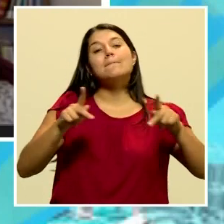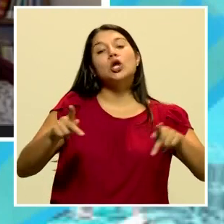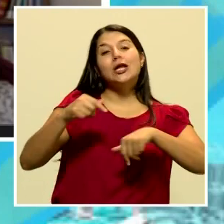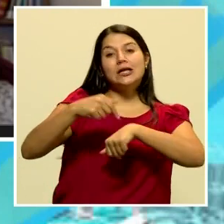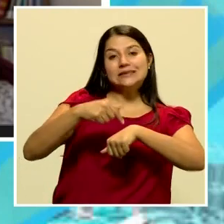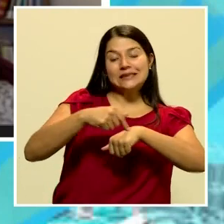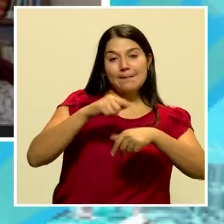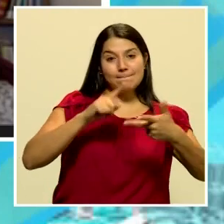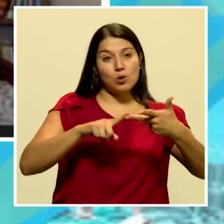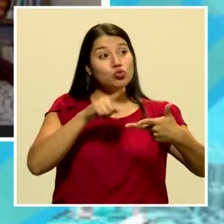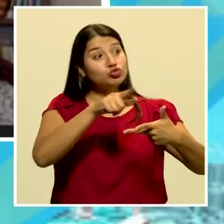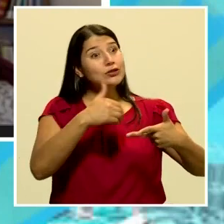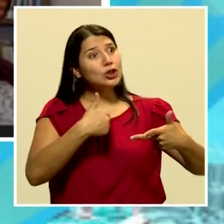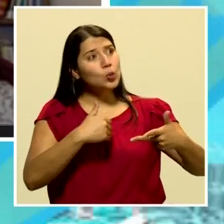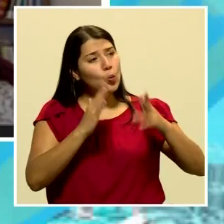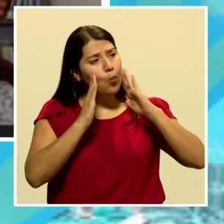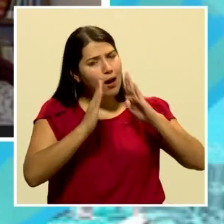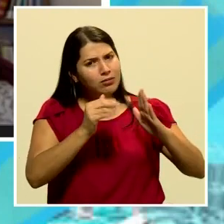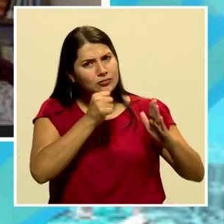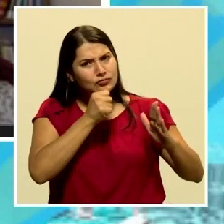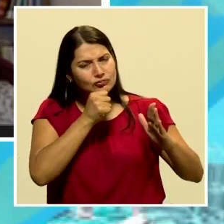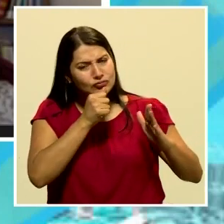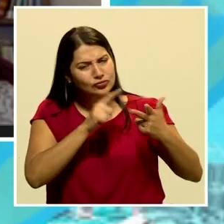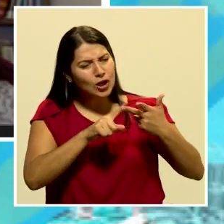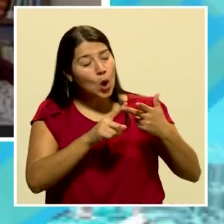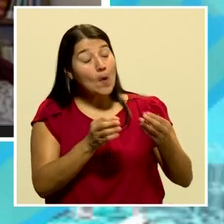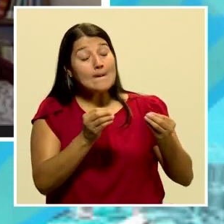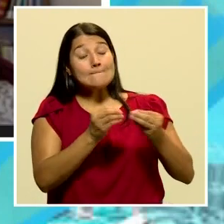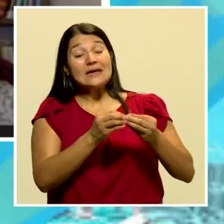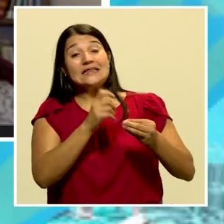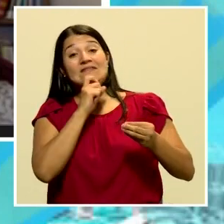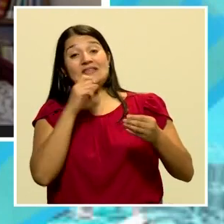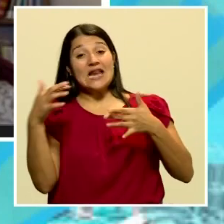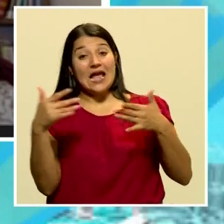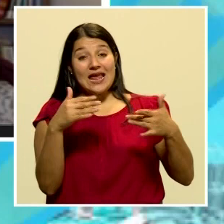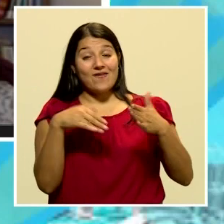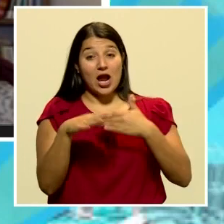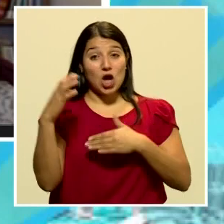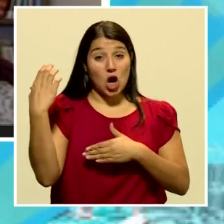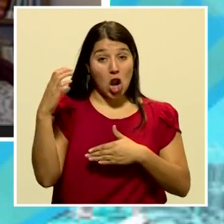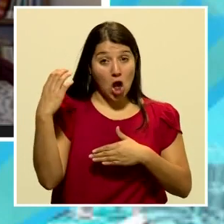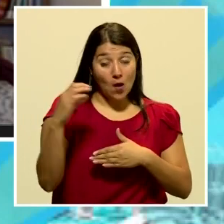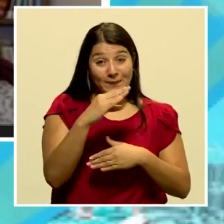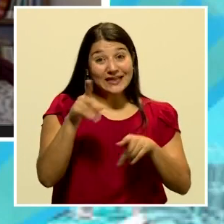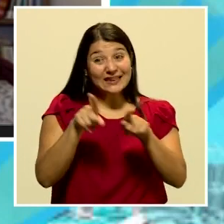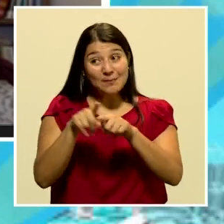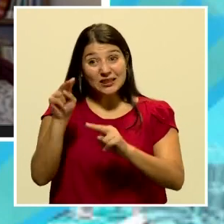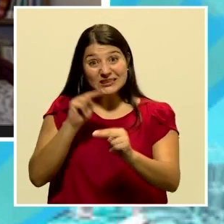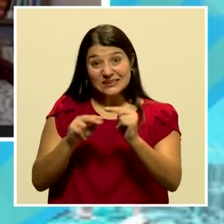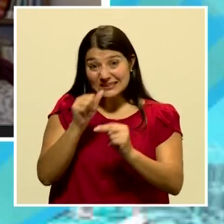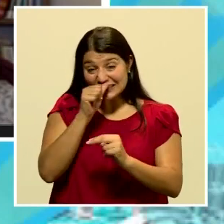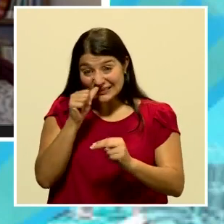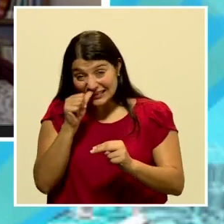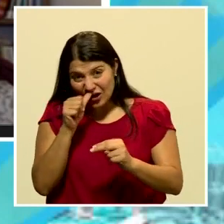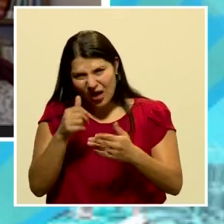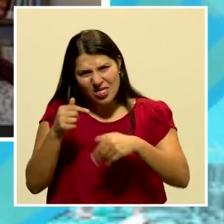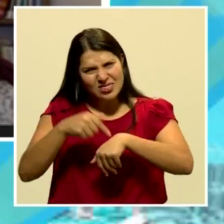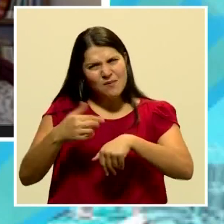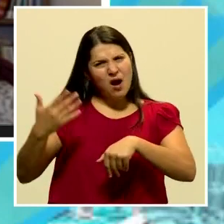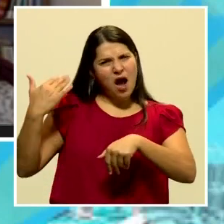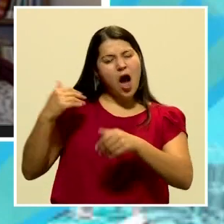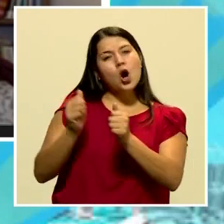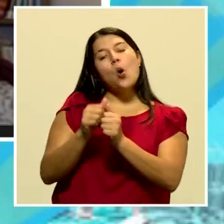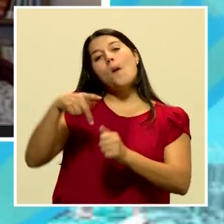Tiempo. Le tocó cubrir la parte más cruda de la guerra en Colombia y el narcotráfico en la época de